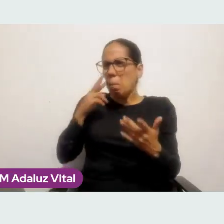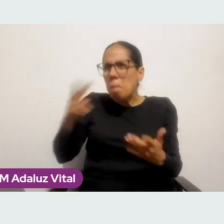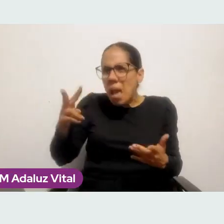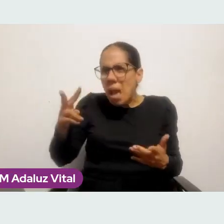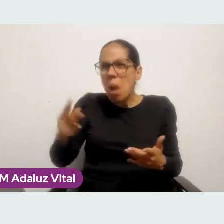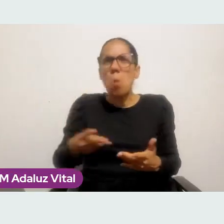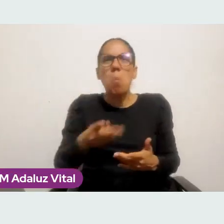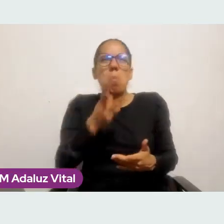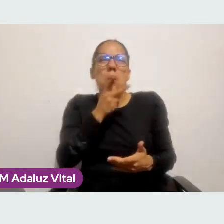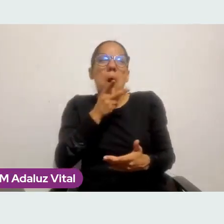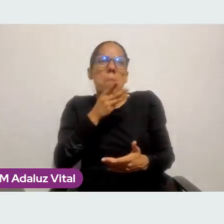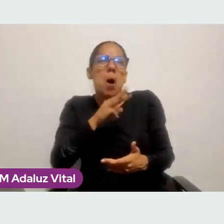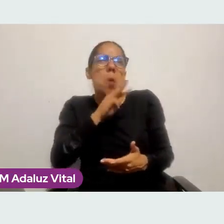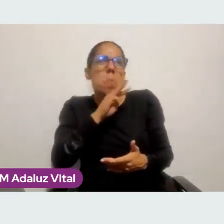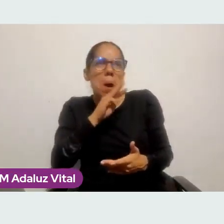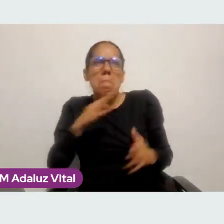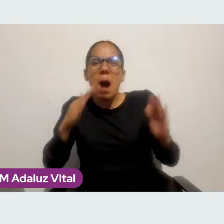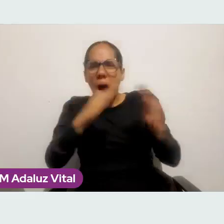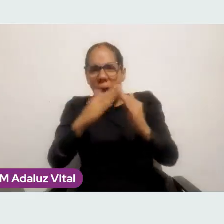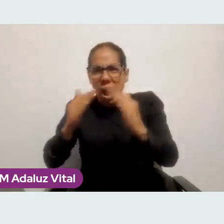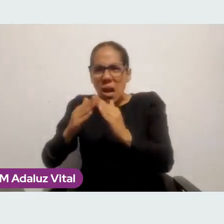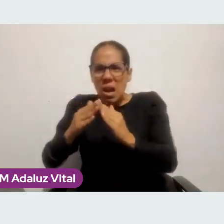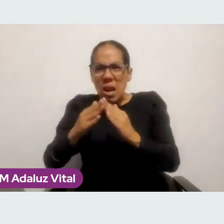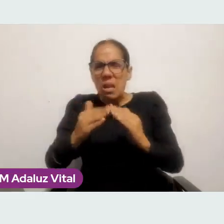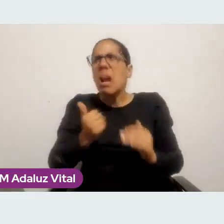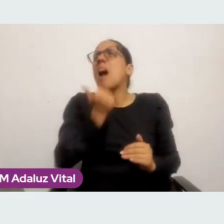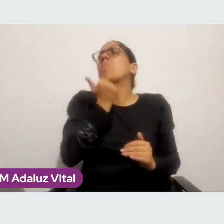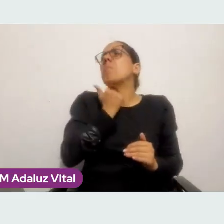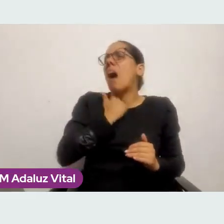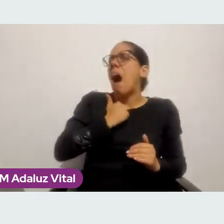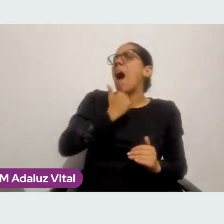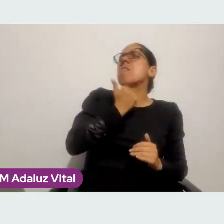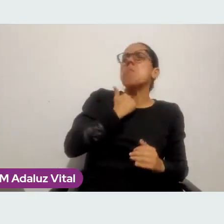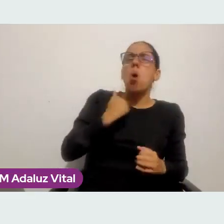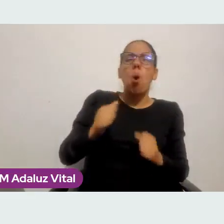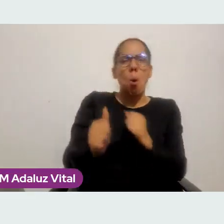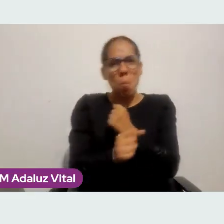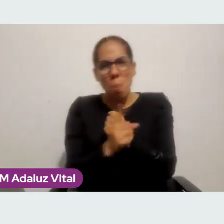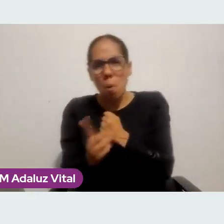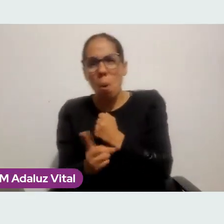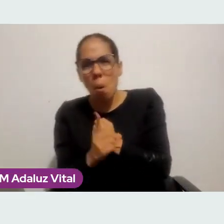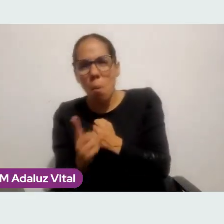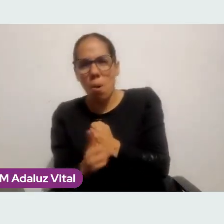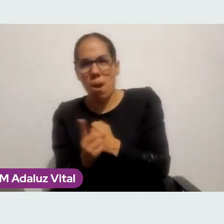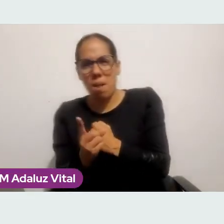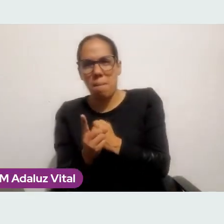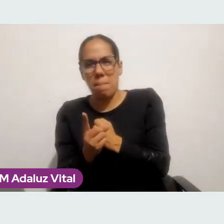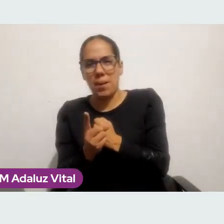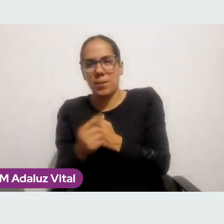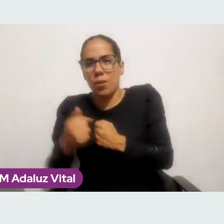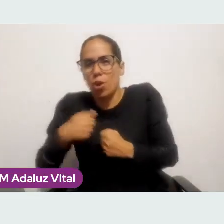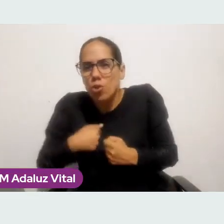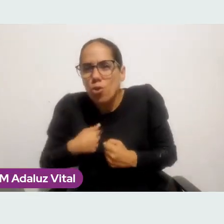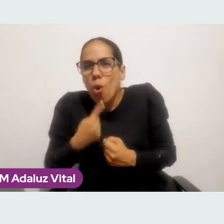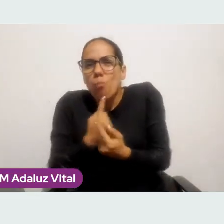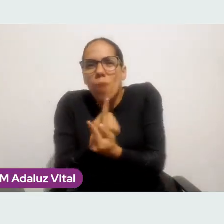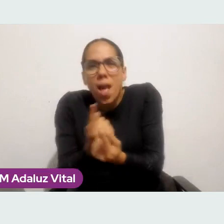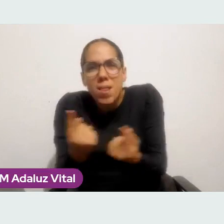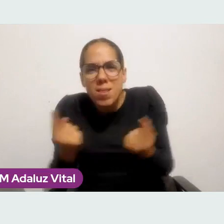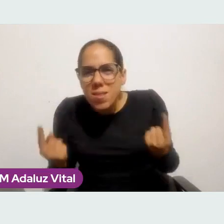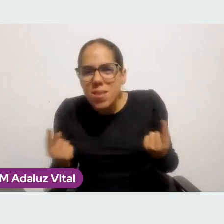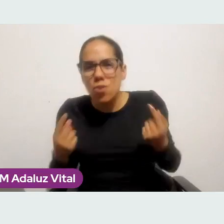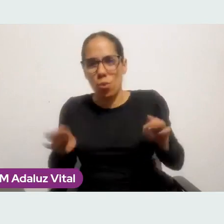alcoholismo, ¿cómo voy a entender que el alcohol va a ser un factor que va a